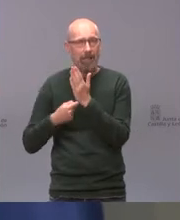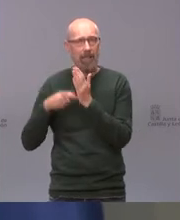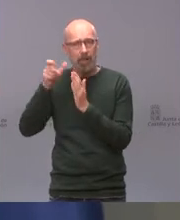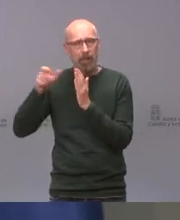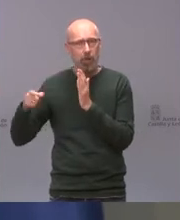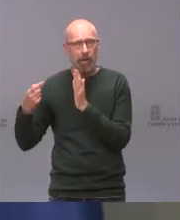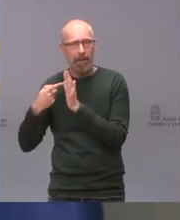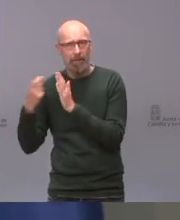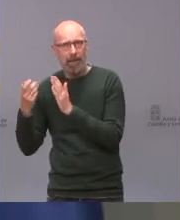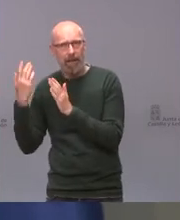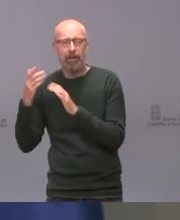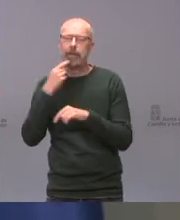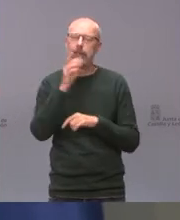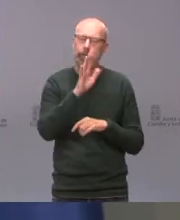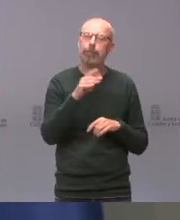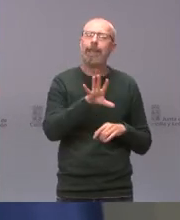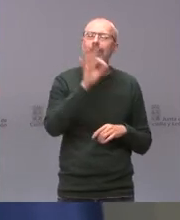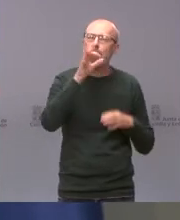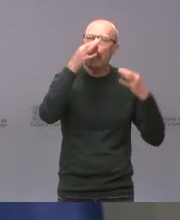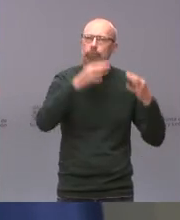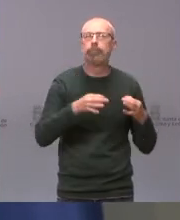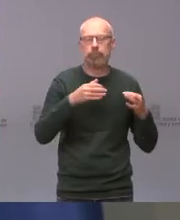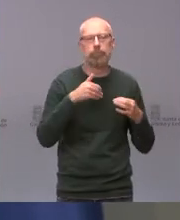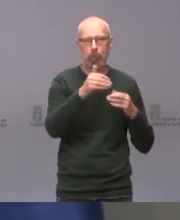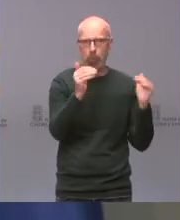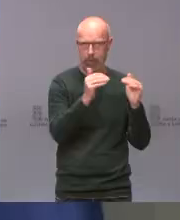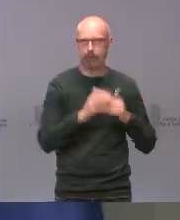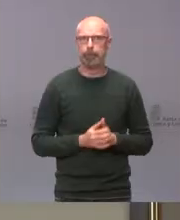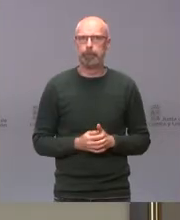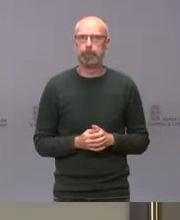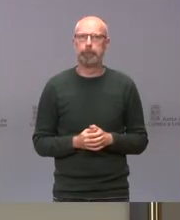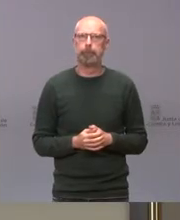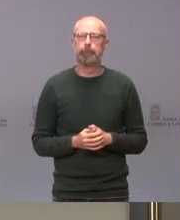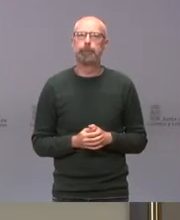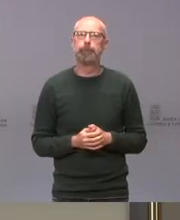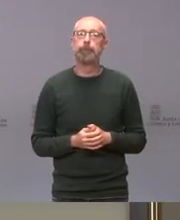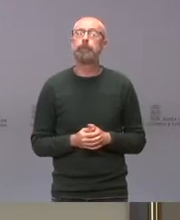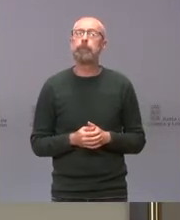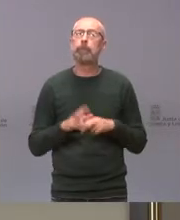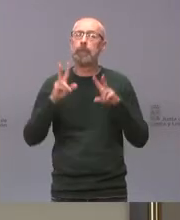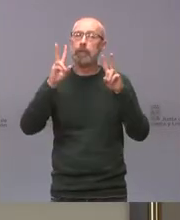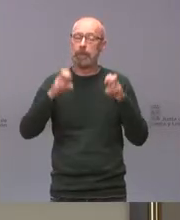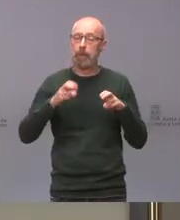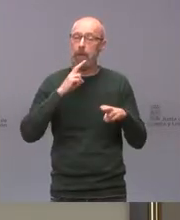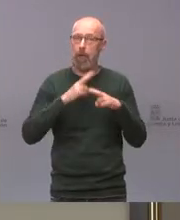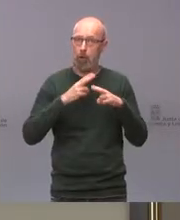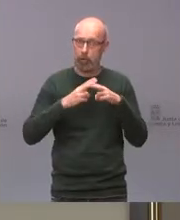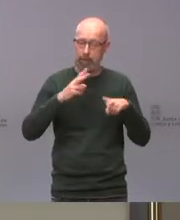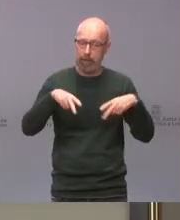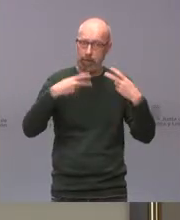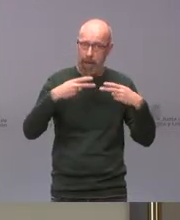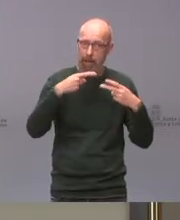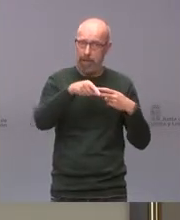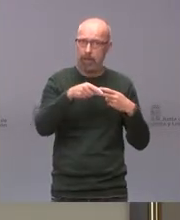las decisiones buenas se van a mantener. Sí, sobre la hostelería, los protocolos que han presentado la Asociación de Hostelería de